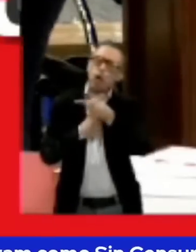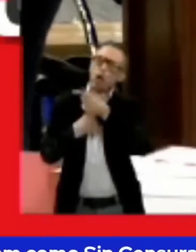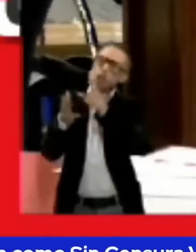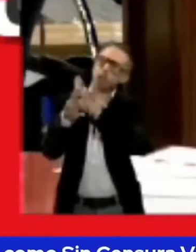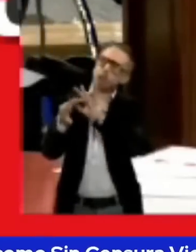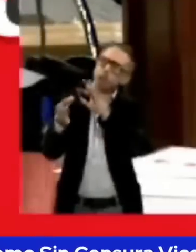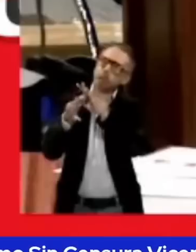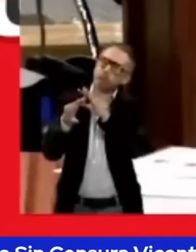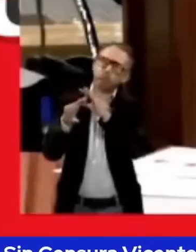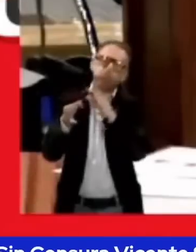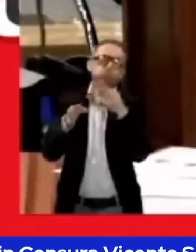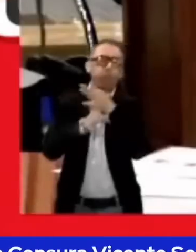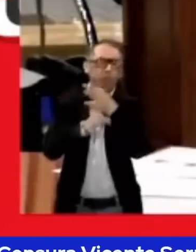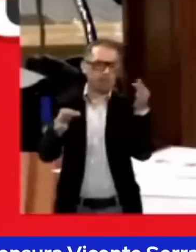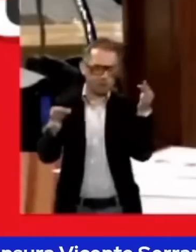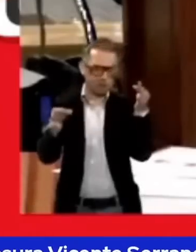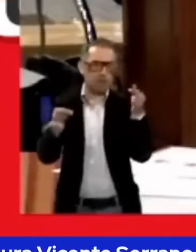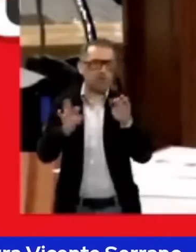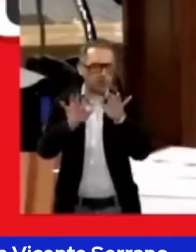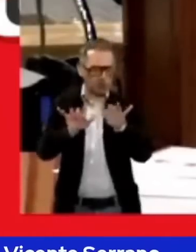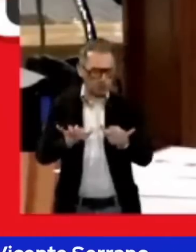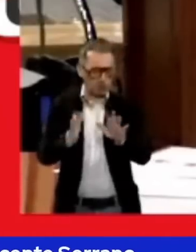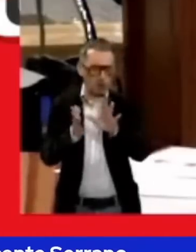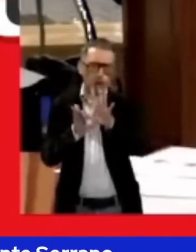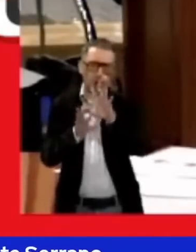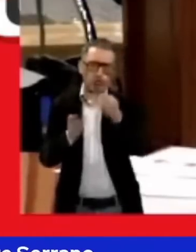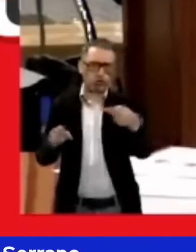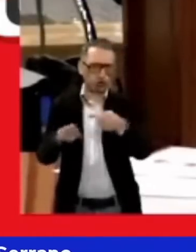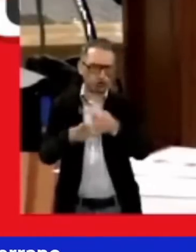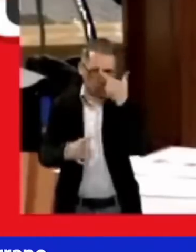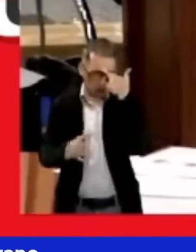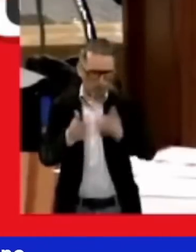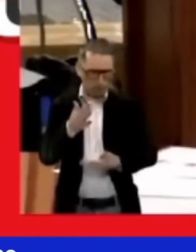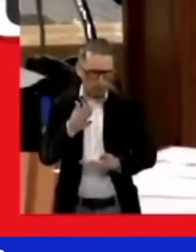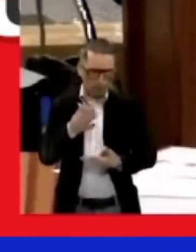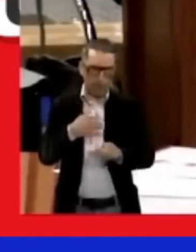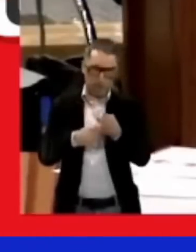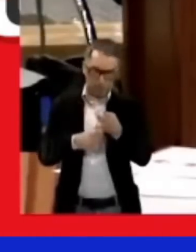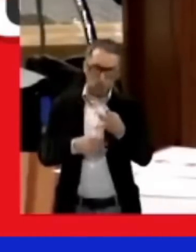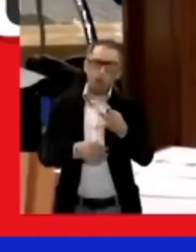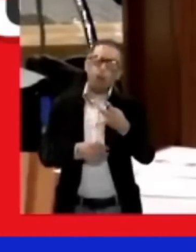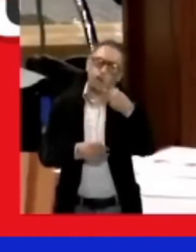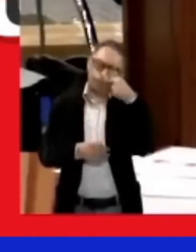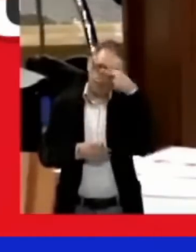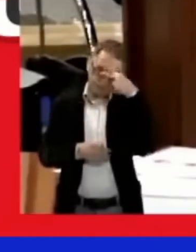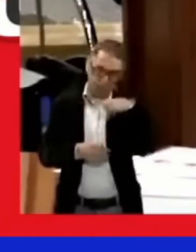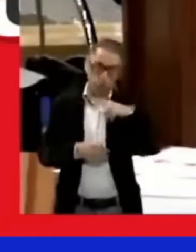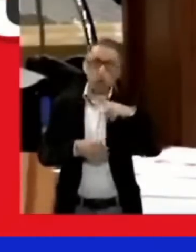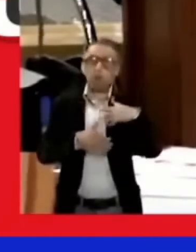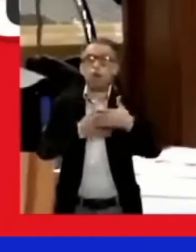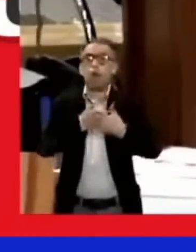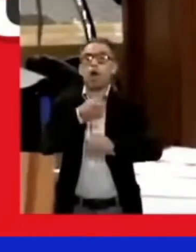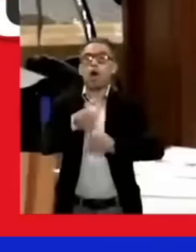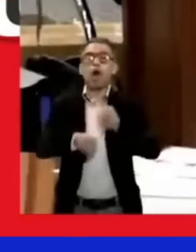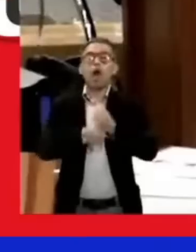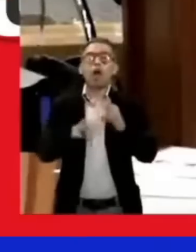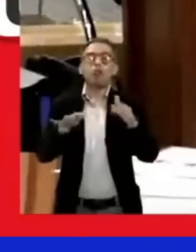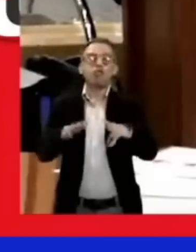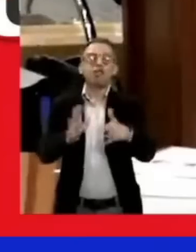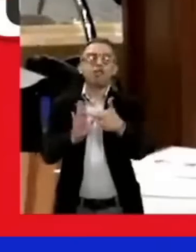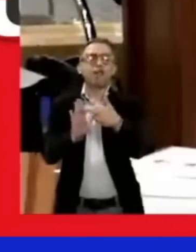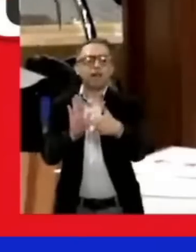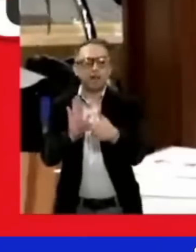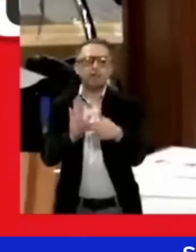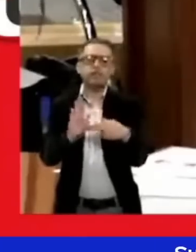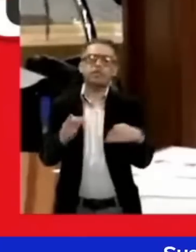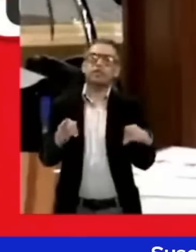de inconstitucionalidad anunciada. Si ello ocurre, México irá a las elecciones del año próximo con reglas e instituciones